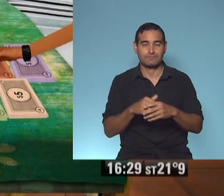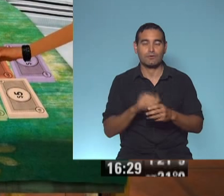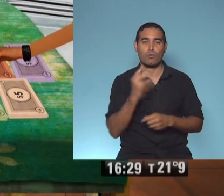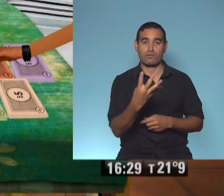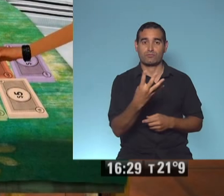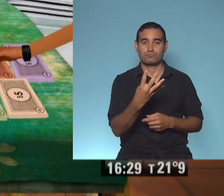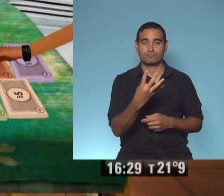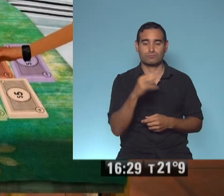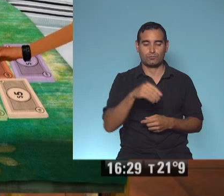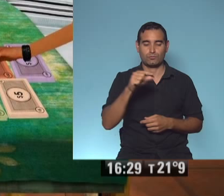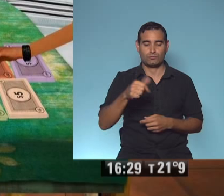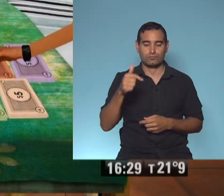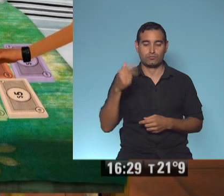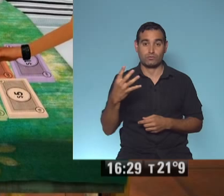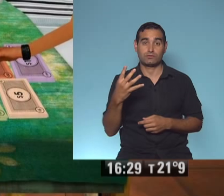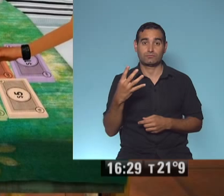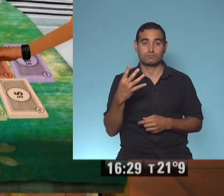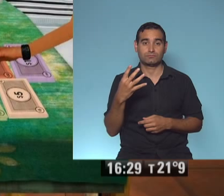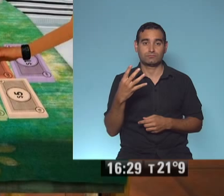4. 1, 2, 3, 4.